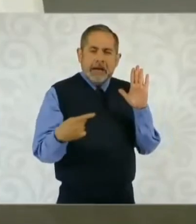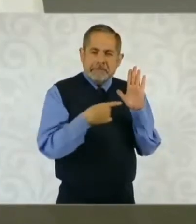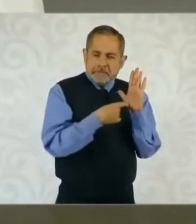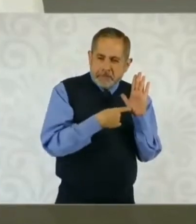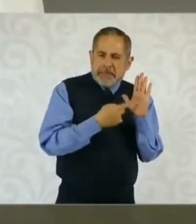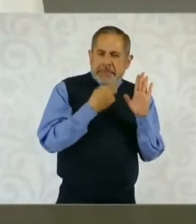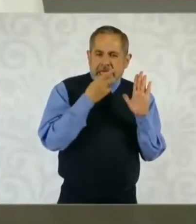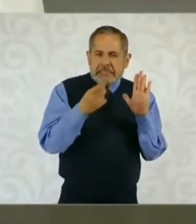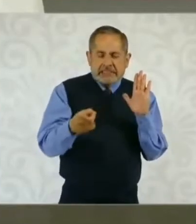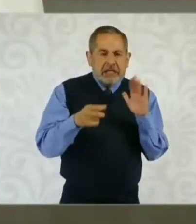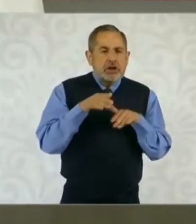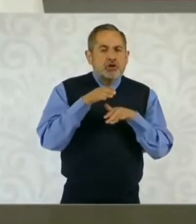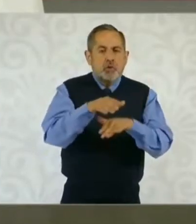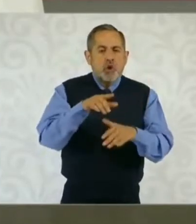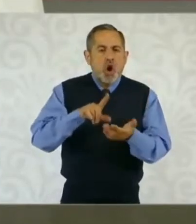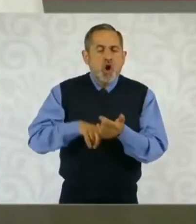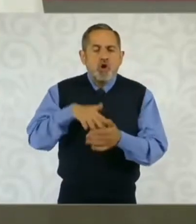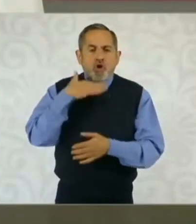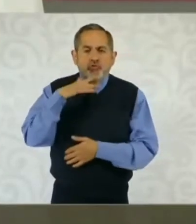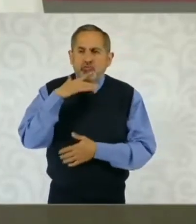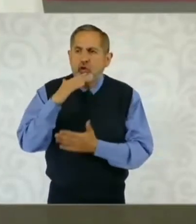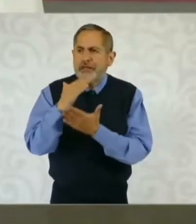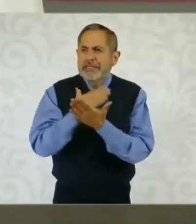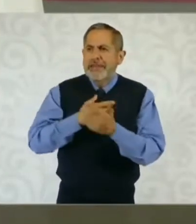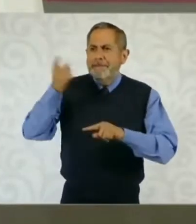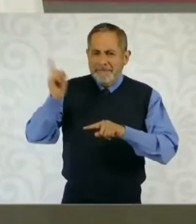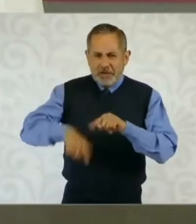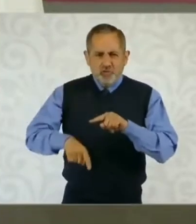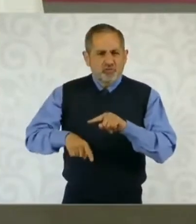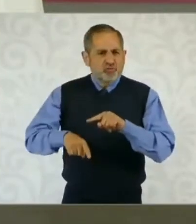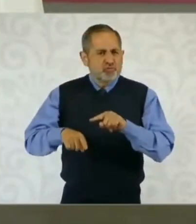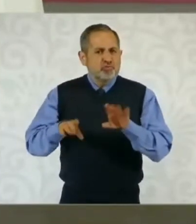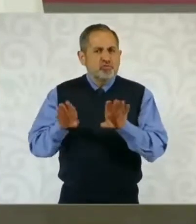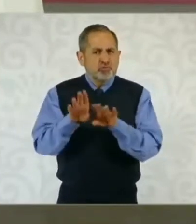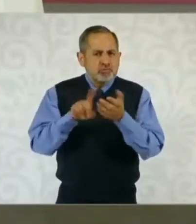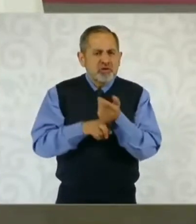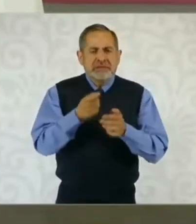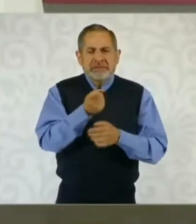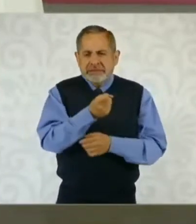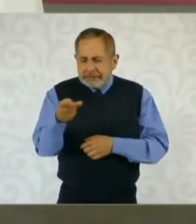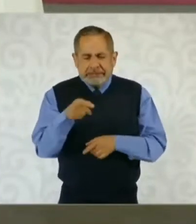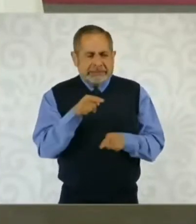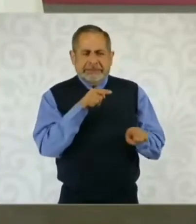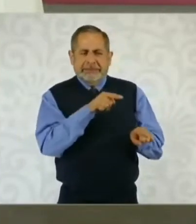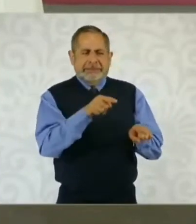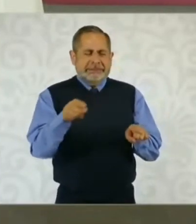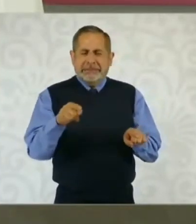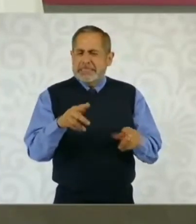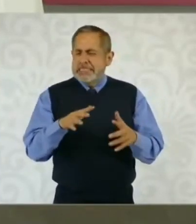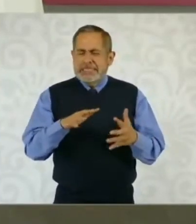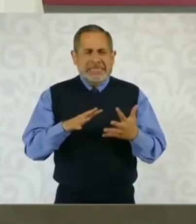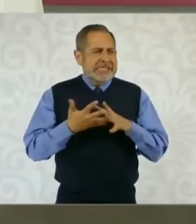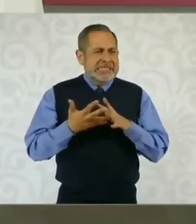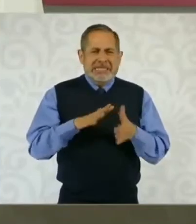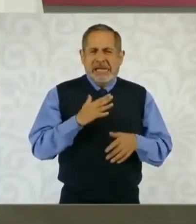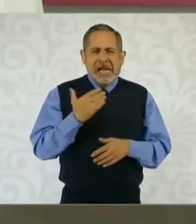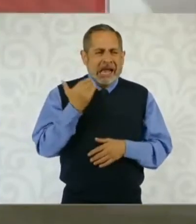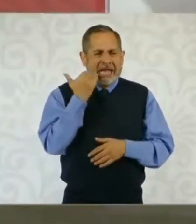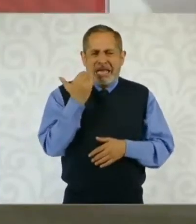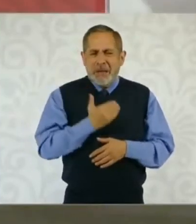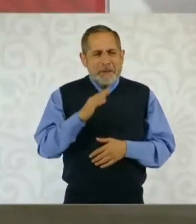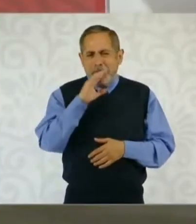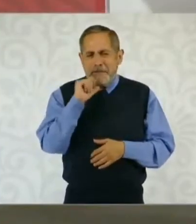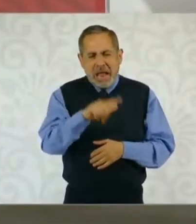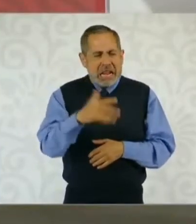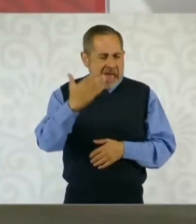uno de ellos del combate a la corrupción y de un conjunto de prácticas que distorsionan o distorsionaron